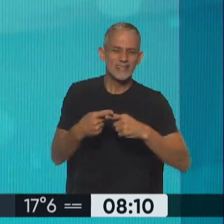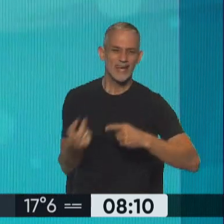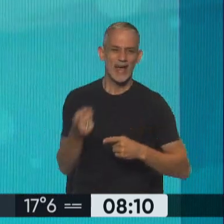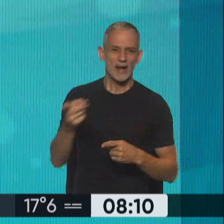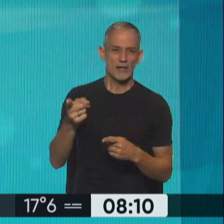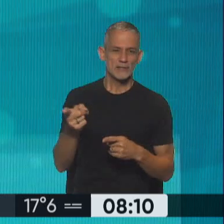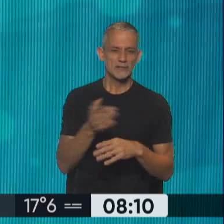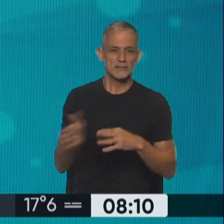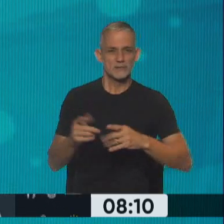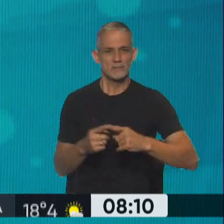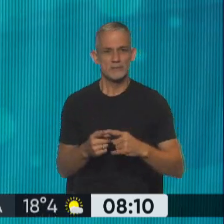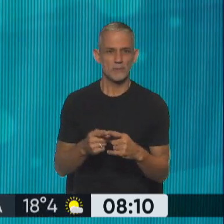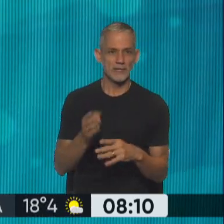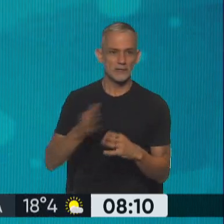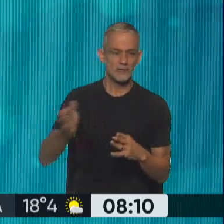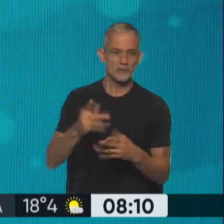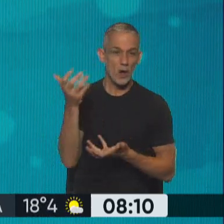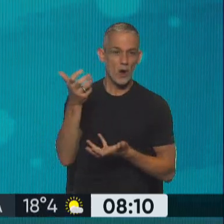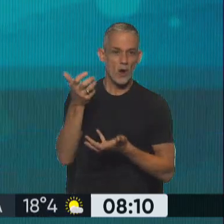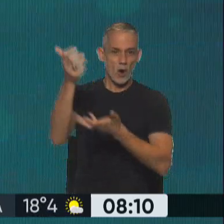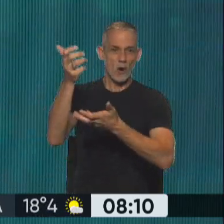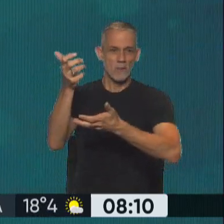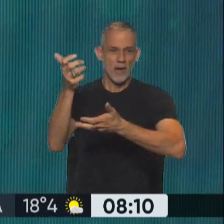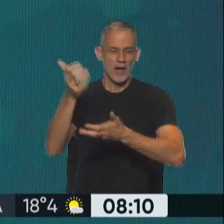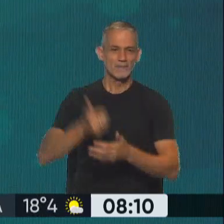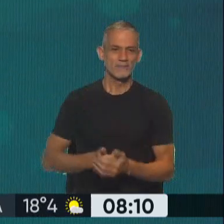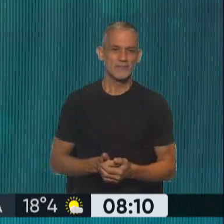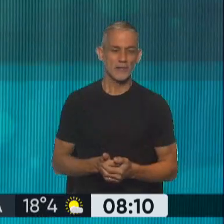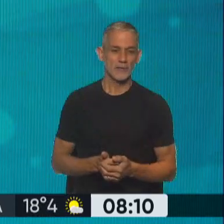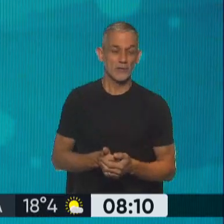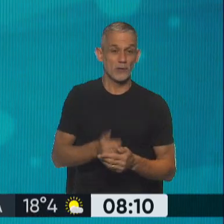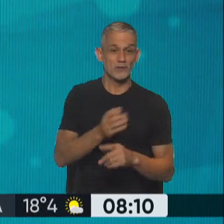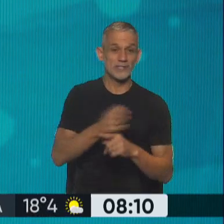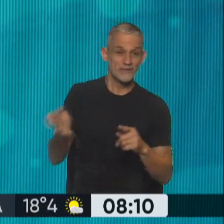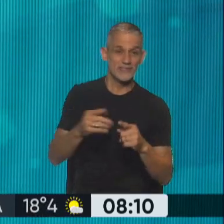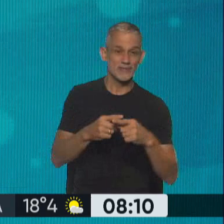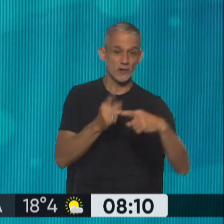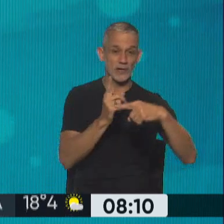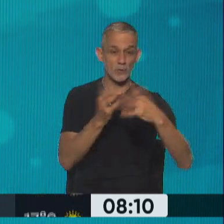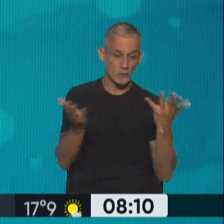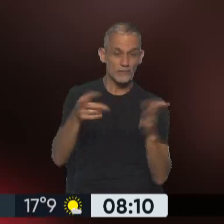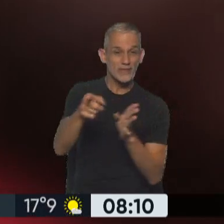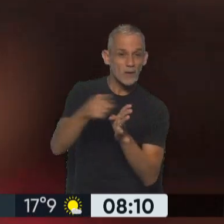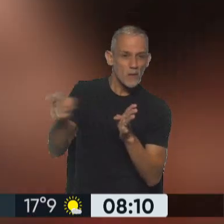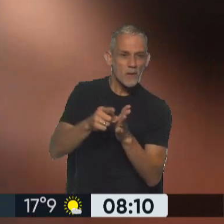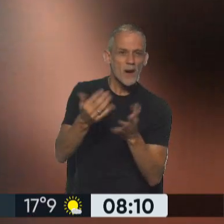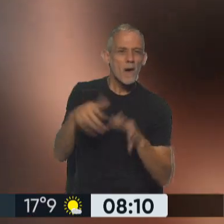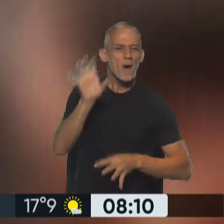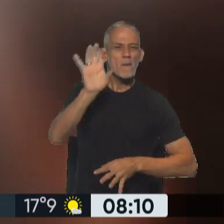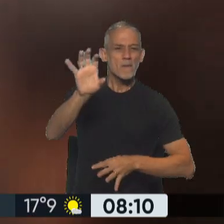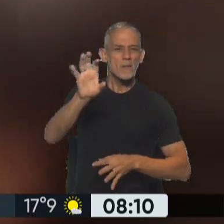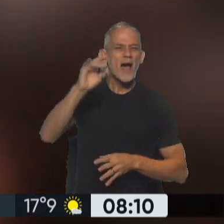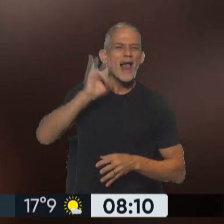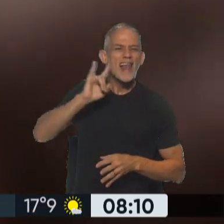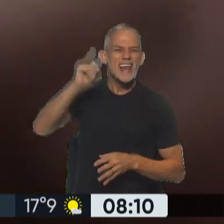en las doce la final del mundial y volviendo a bangladesh también Hicieron un ritual que se hace con leche de vaca